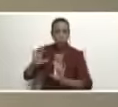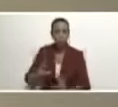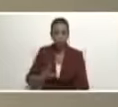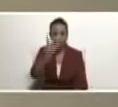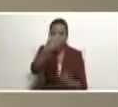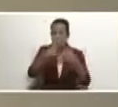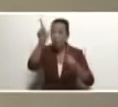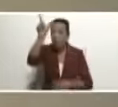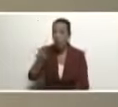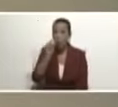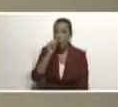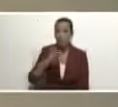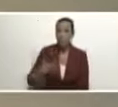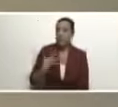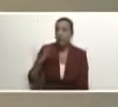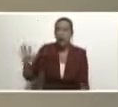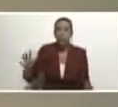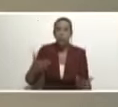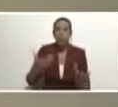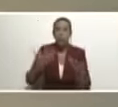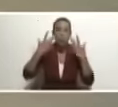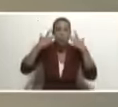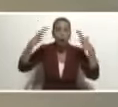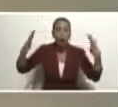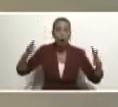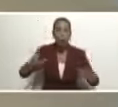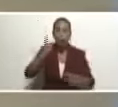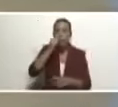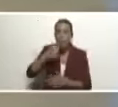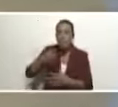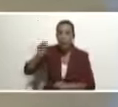Bolívar era ya un mito viviente, una leyenda.